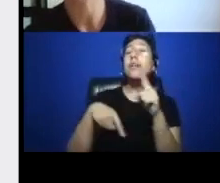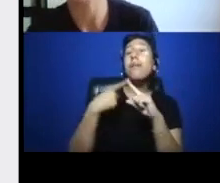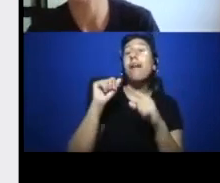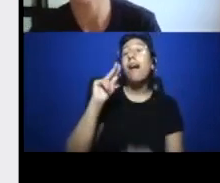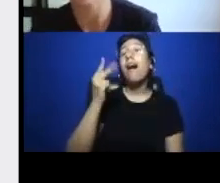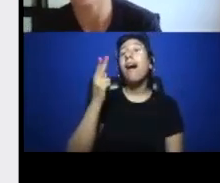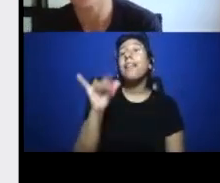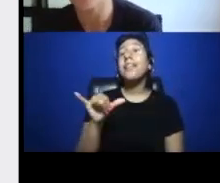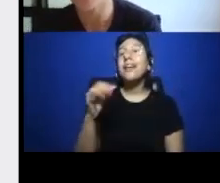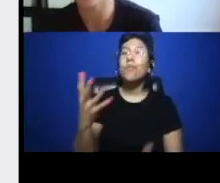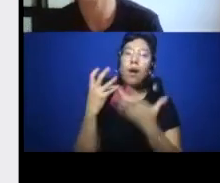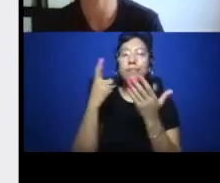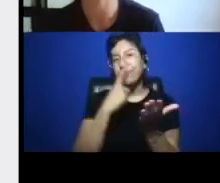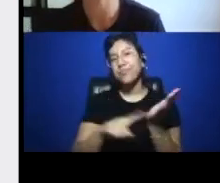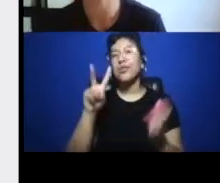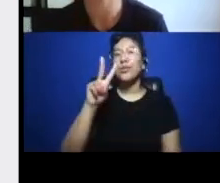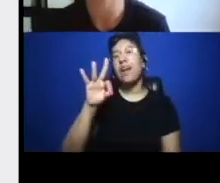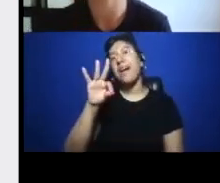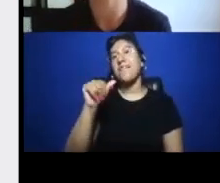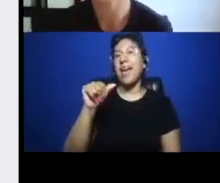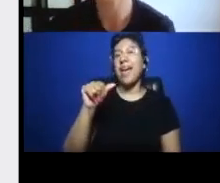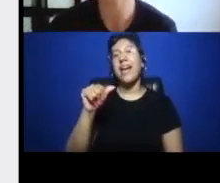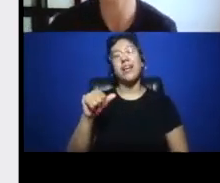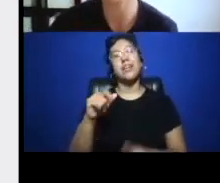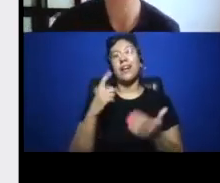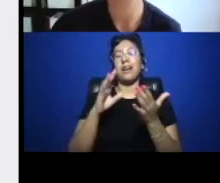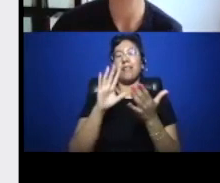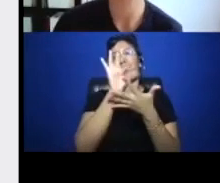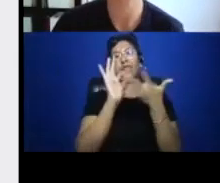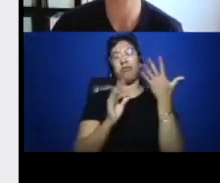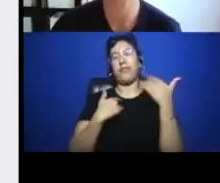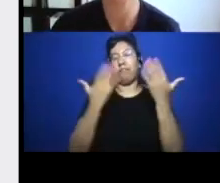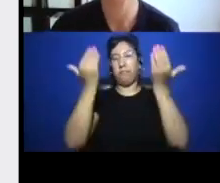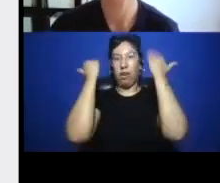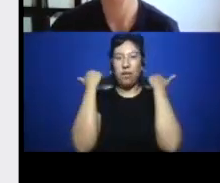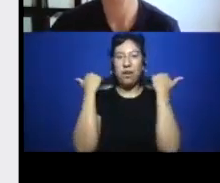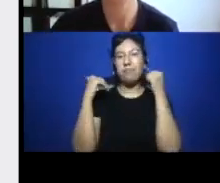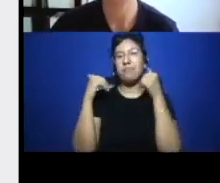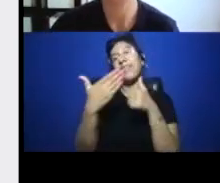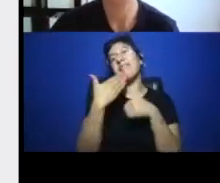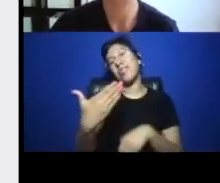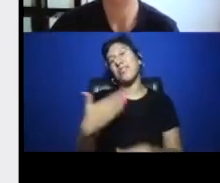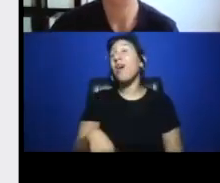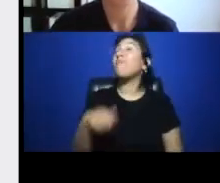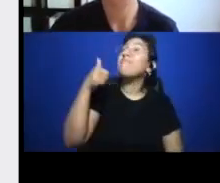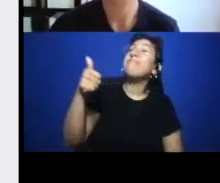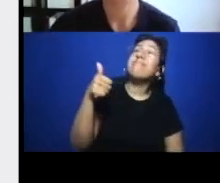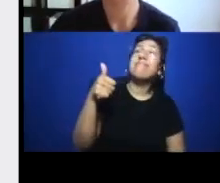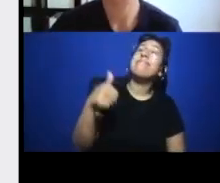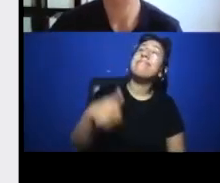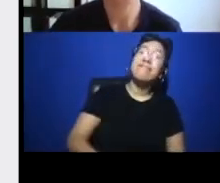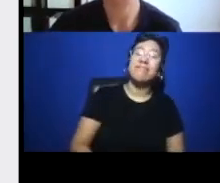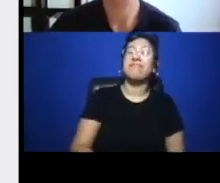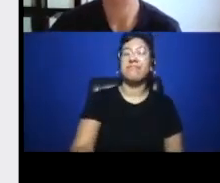aprendieron? Ah, aprendiendo de Authy, yo estaba buscando una aplicación de Two